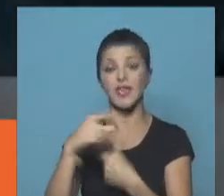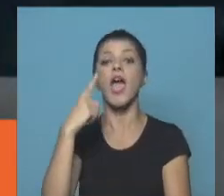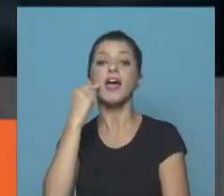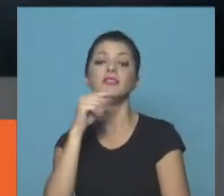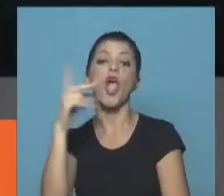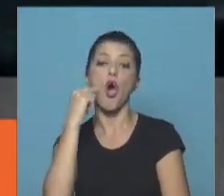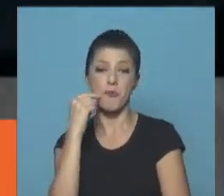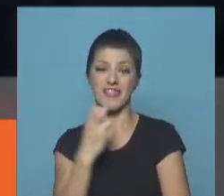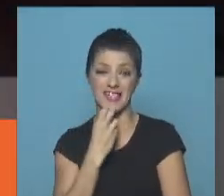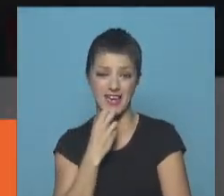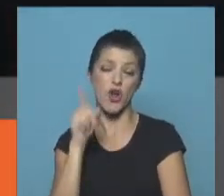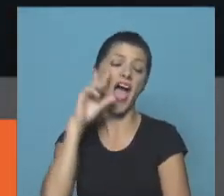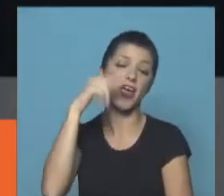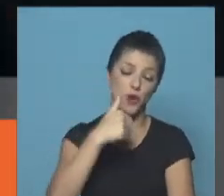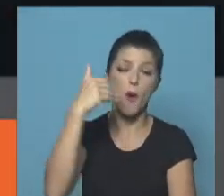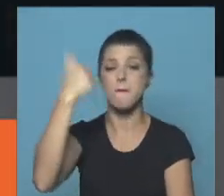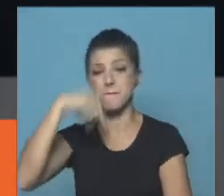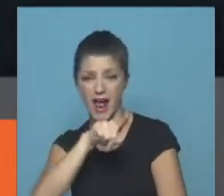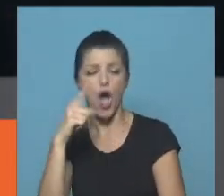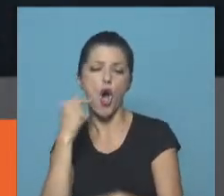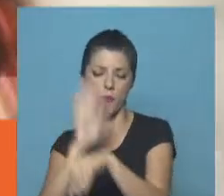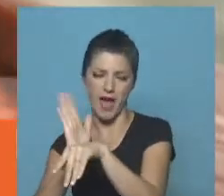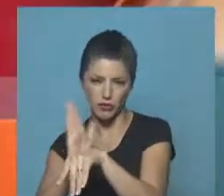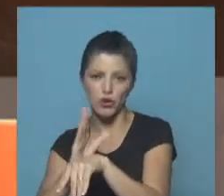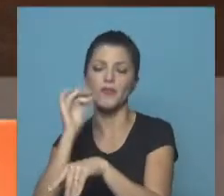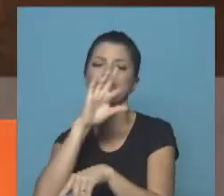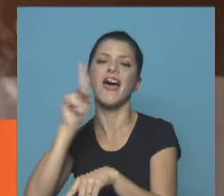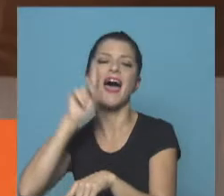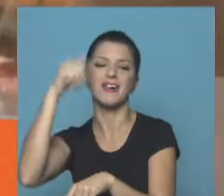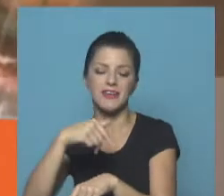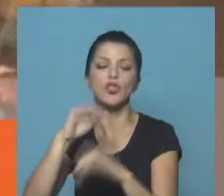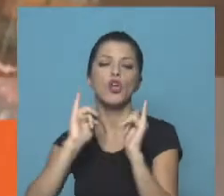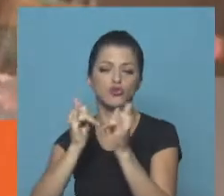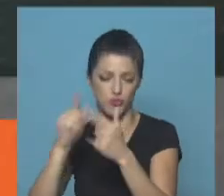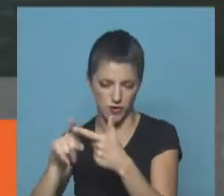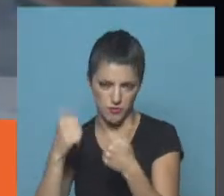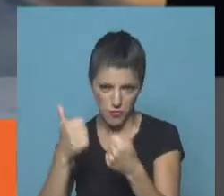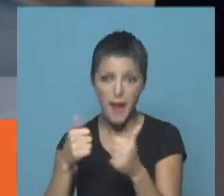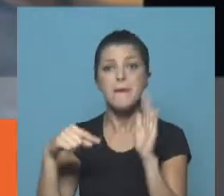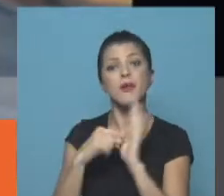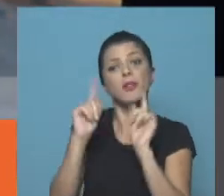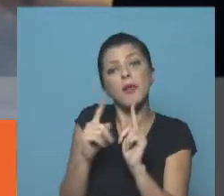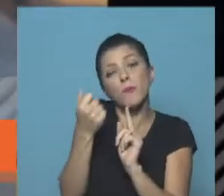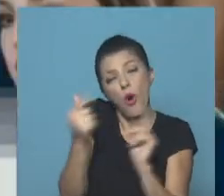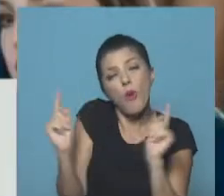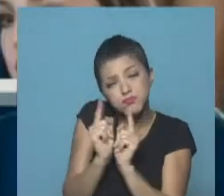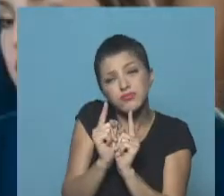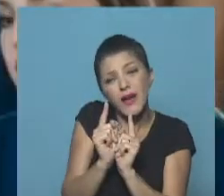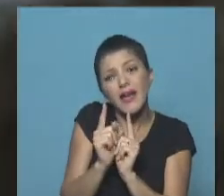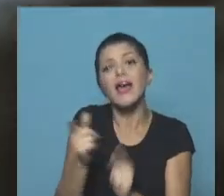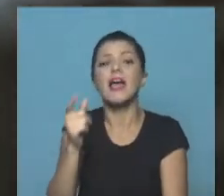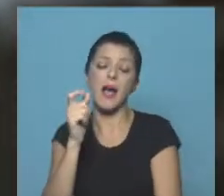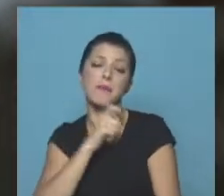Iron Man, como usted lo quiere llamar, a cargo de ese gran actor que es Robert Downey Jr. Y también hay apariciones breves, pero muy entretenidas, del Capitán